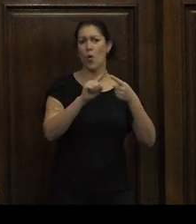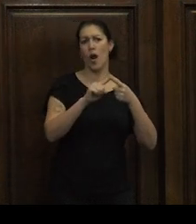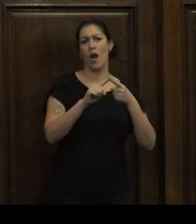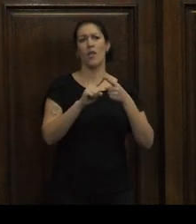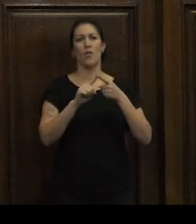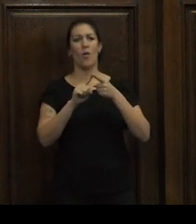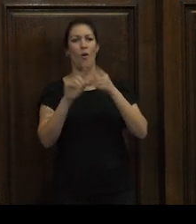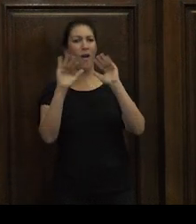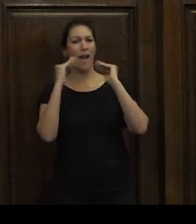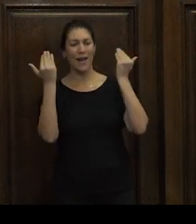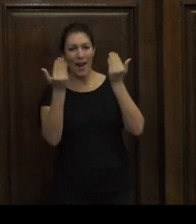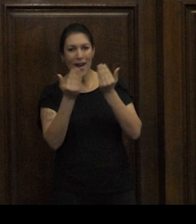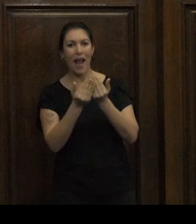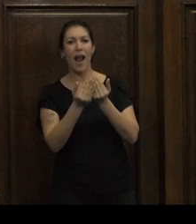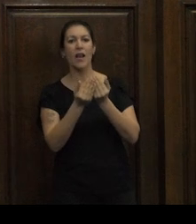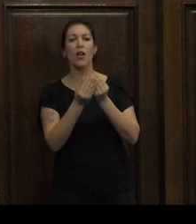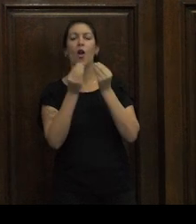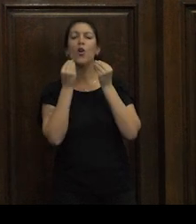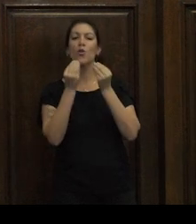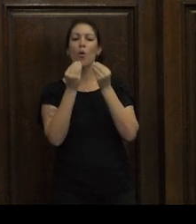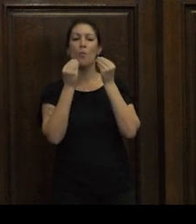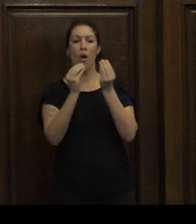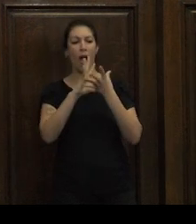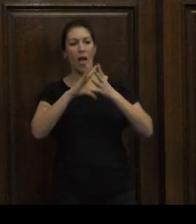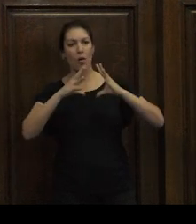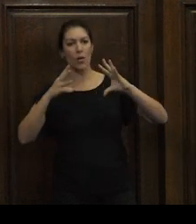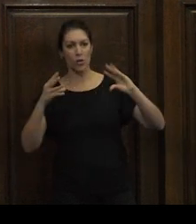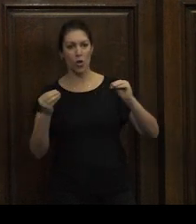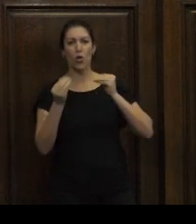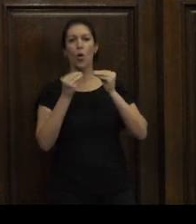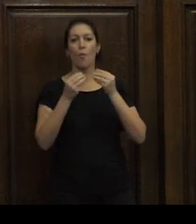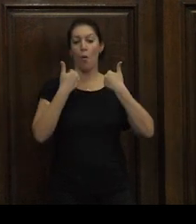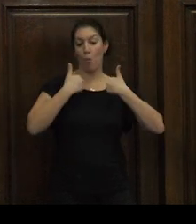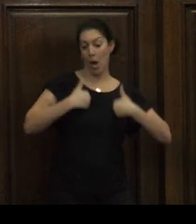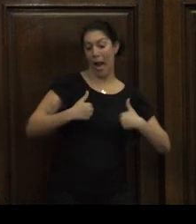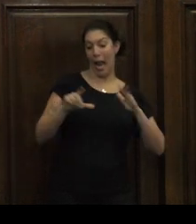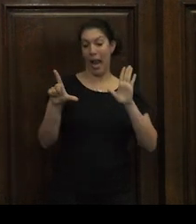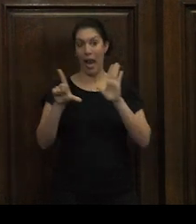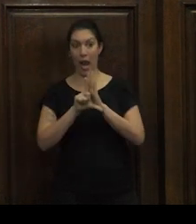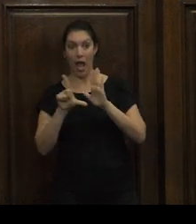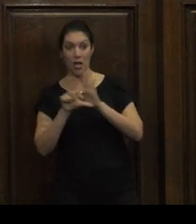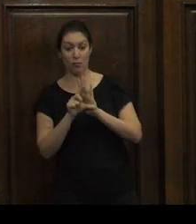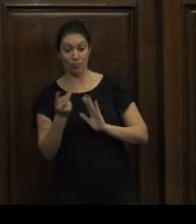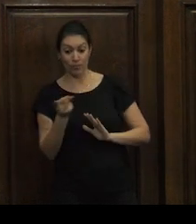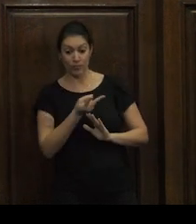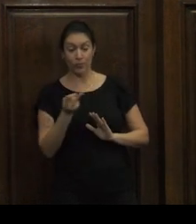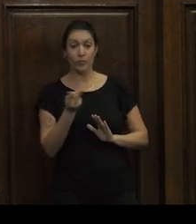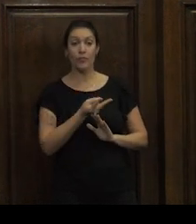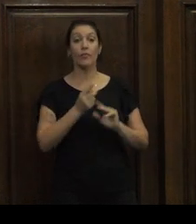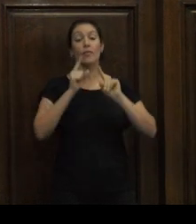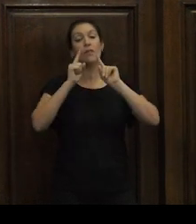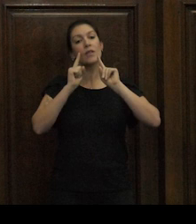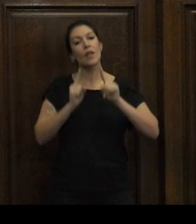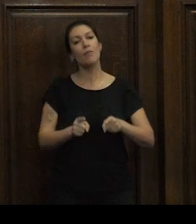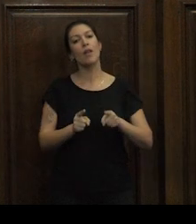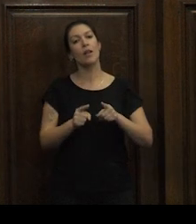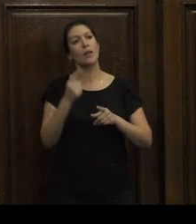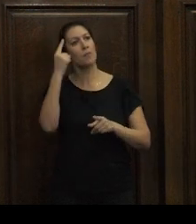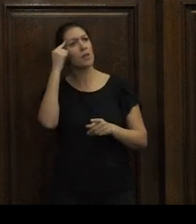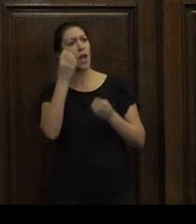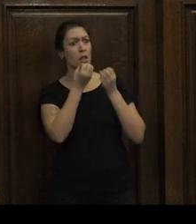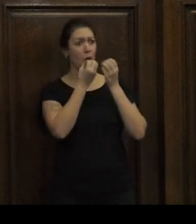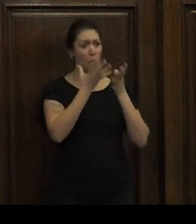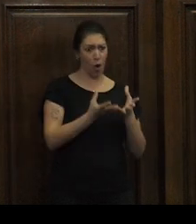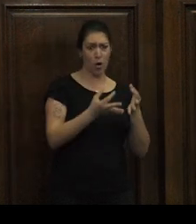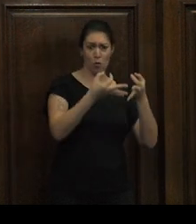local, nacional, global sobre la adecuación entre moral y ley, sino que lo que se considera